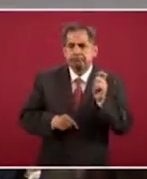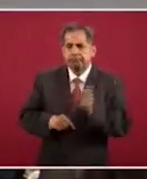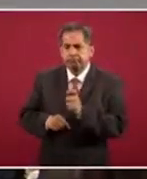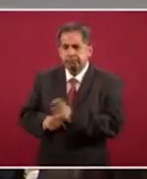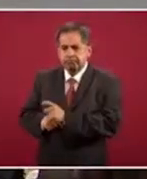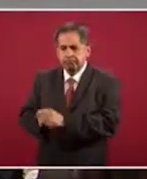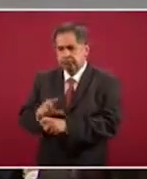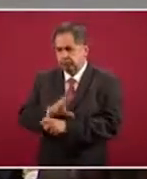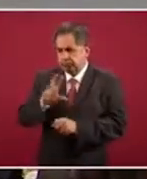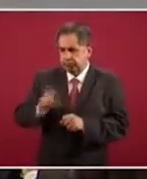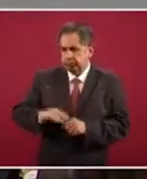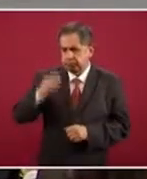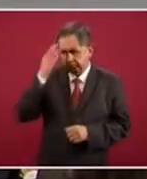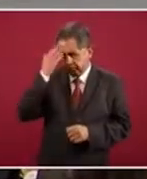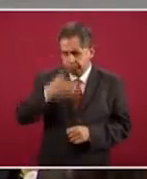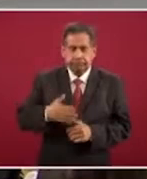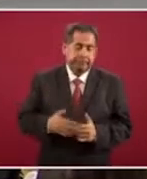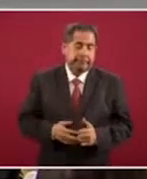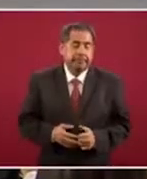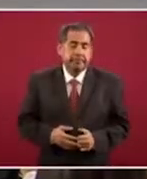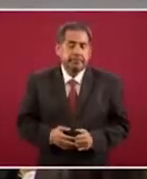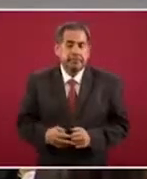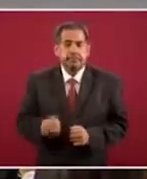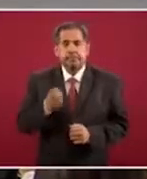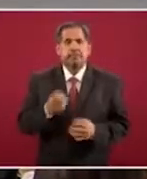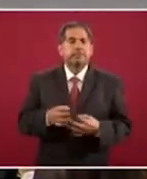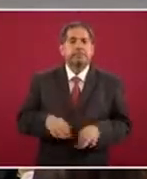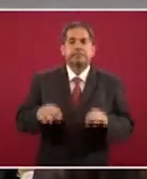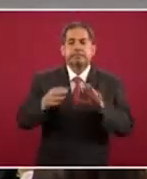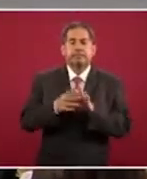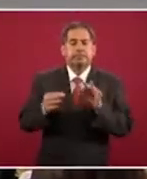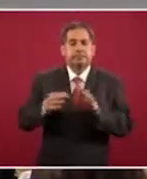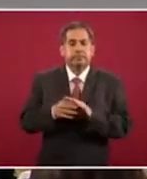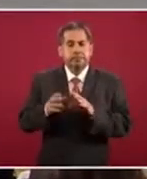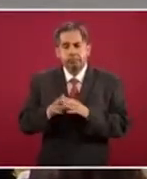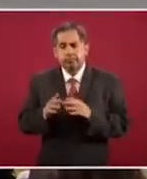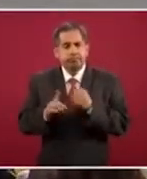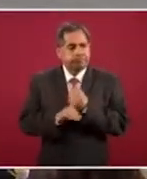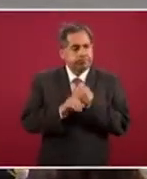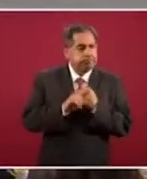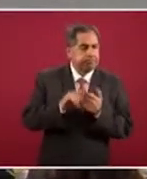y cómo se están enfrentando los problemas